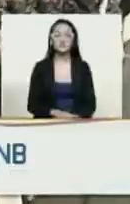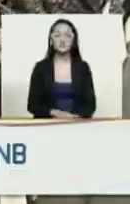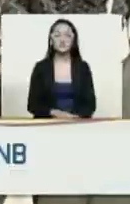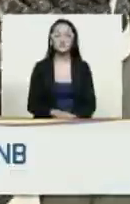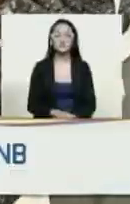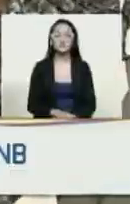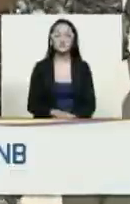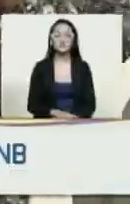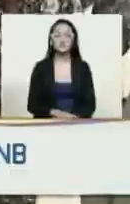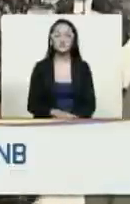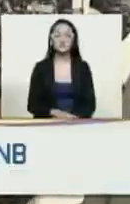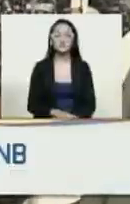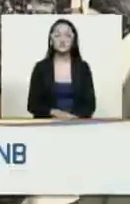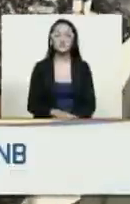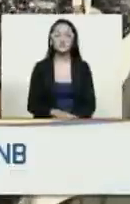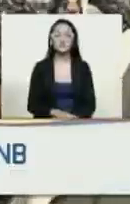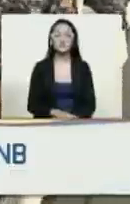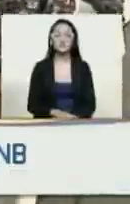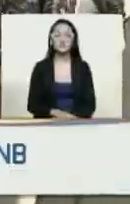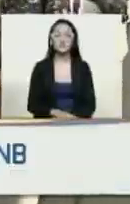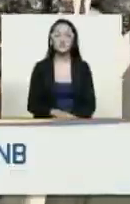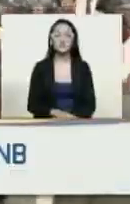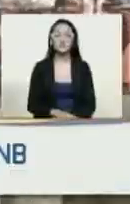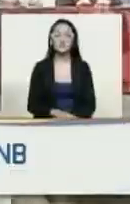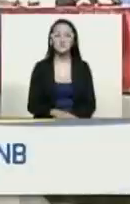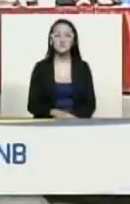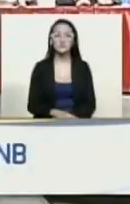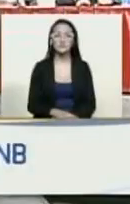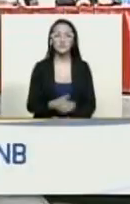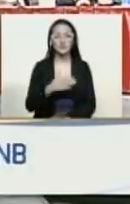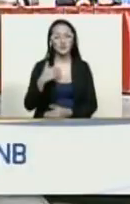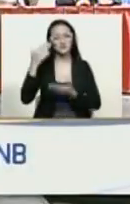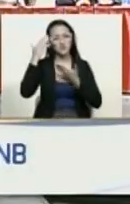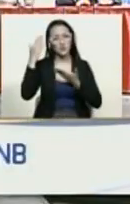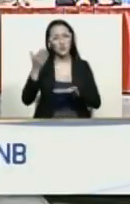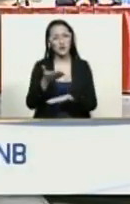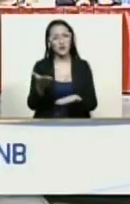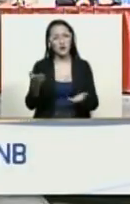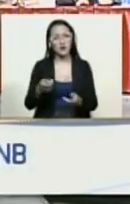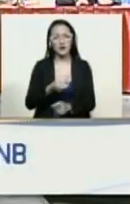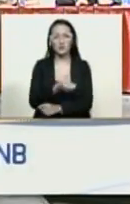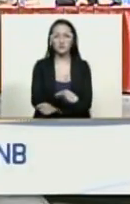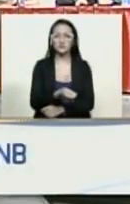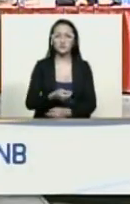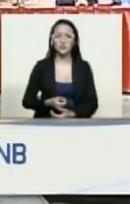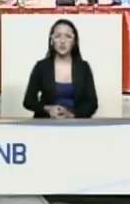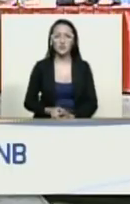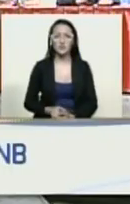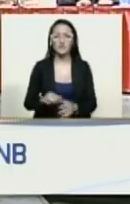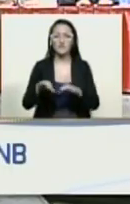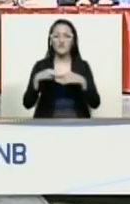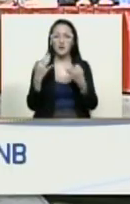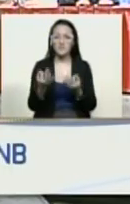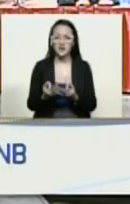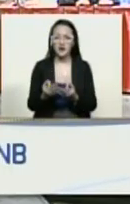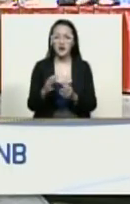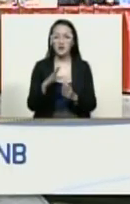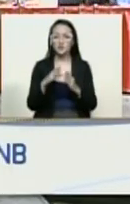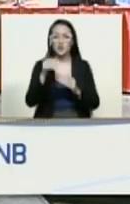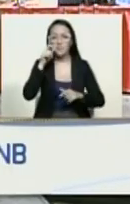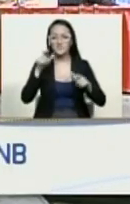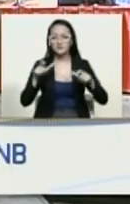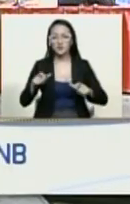Quiero saludar en este acto de graduación, quiero saludar a los familiares de los graduandos y de las